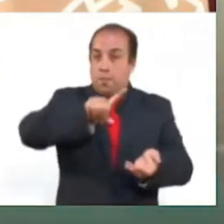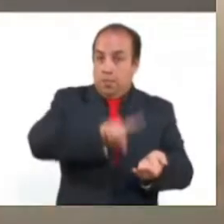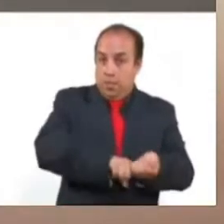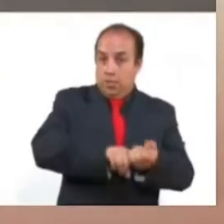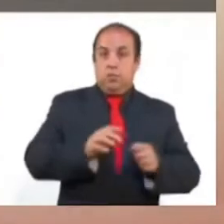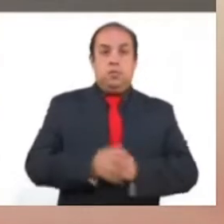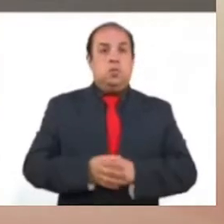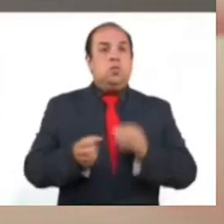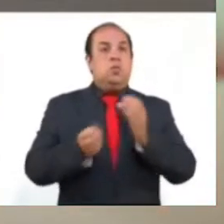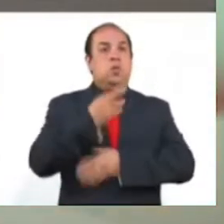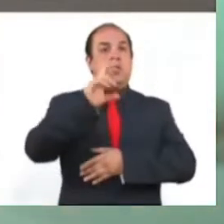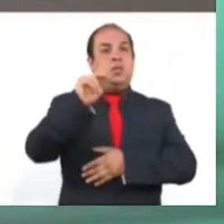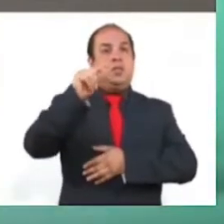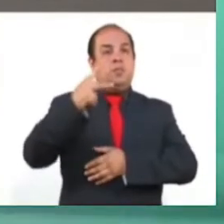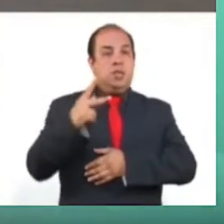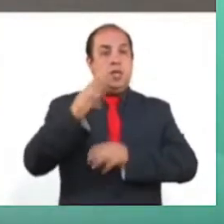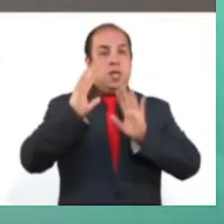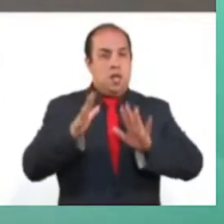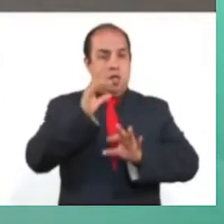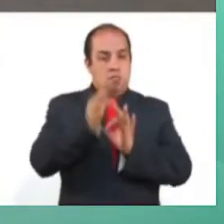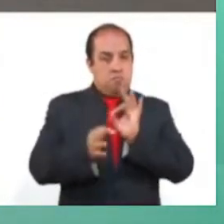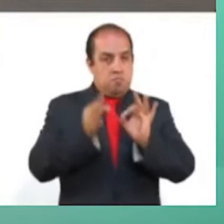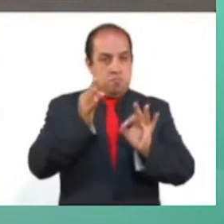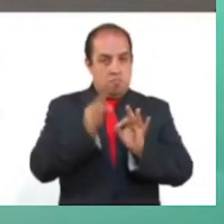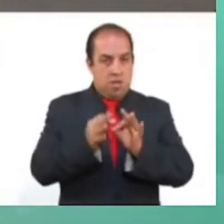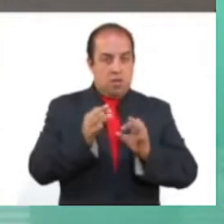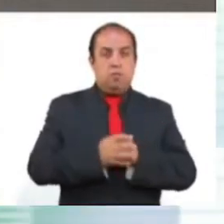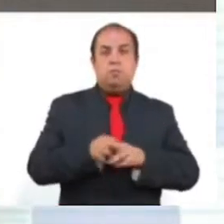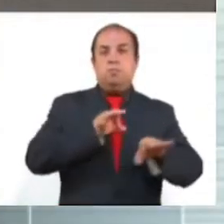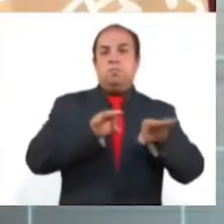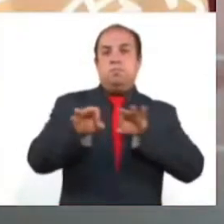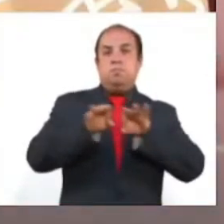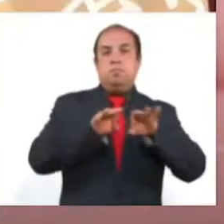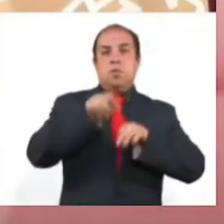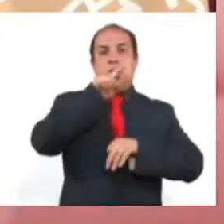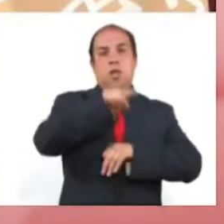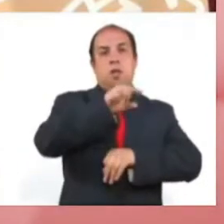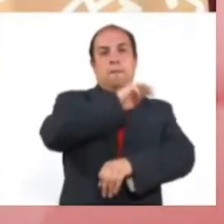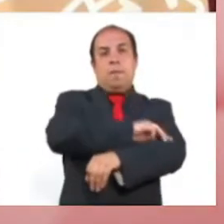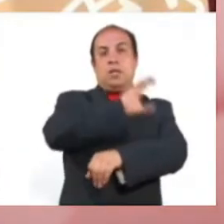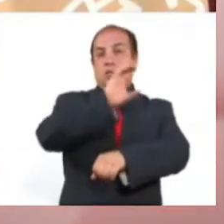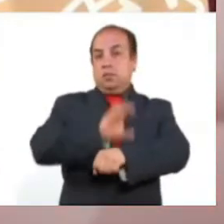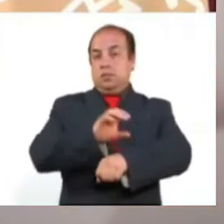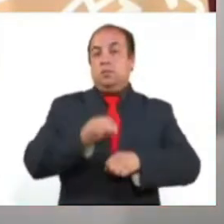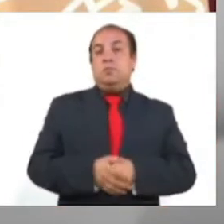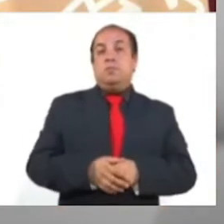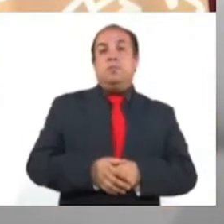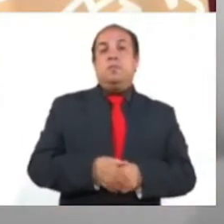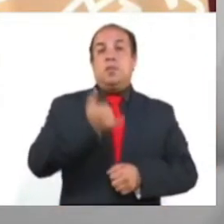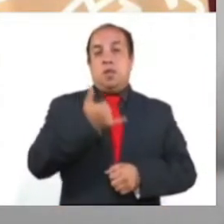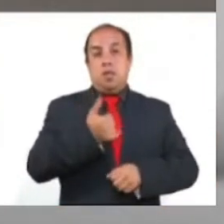los nuevos rtps ya están cumpliendo o funcionando en Magdalena Contreras y